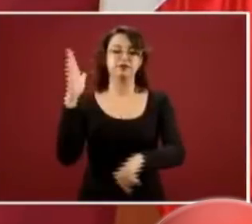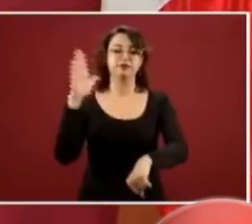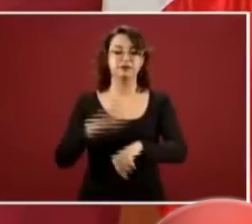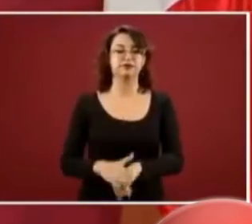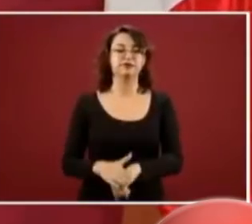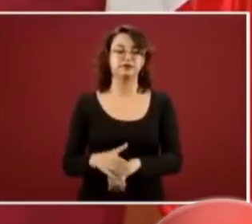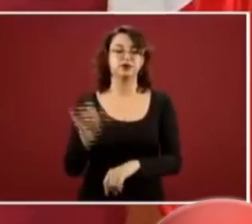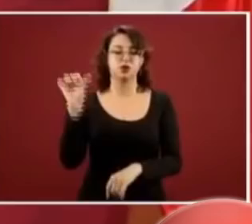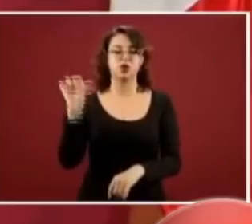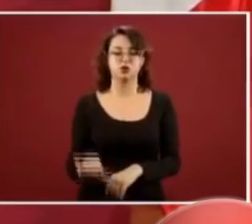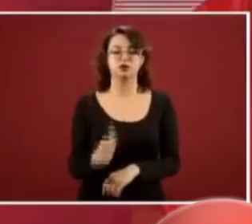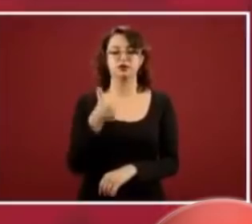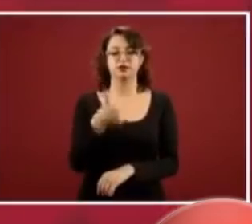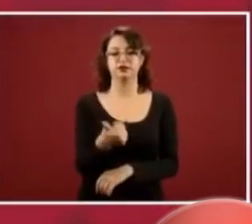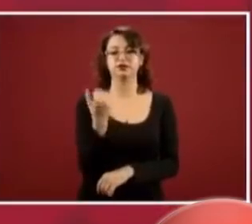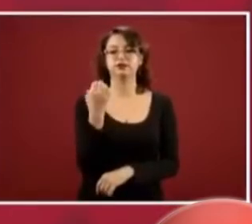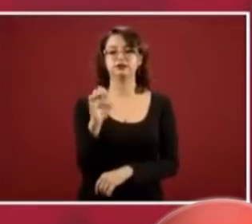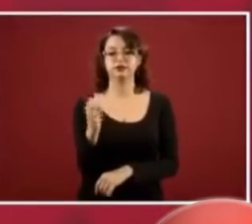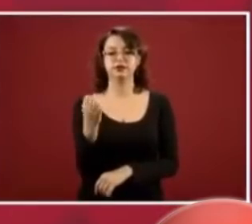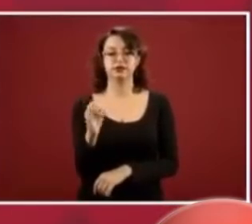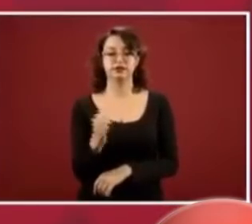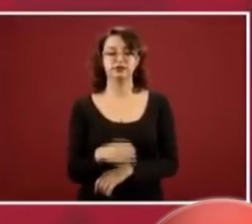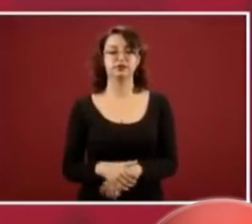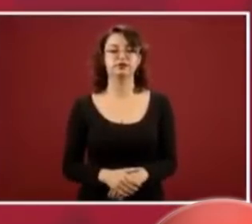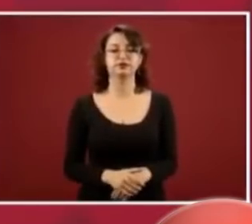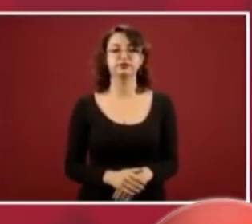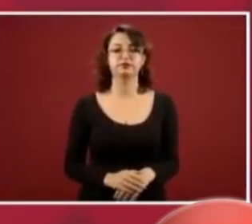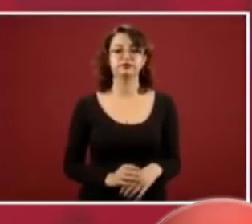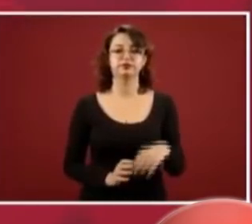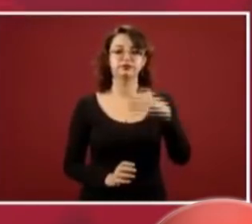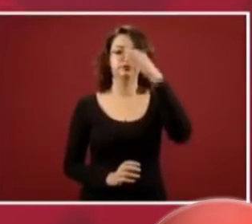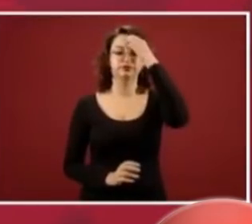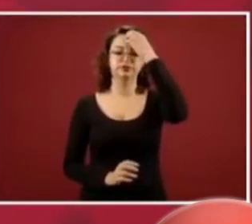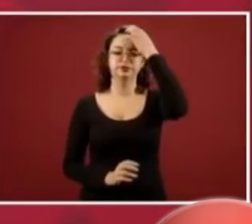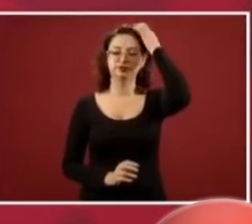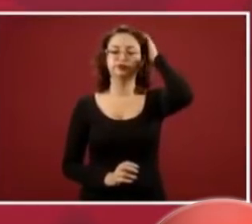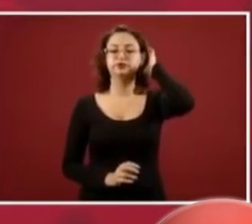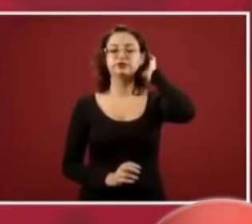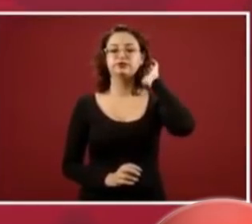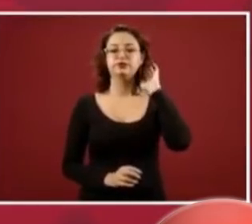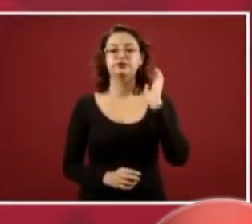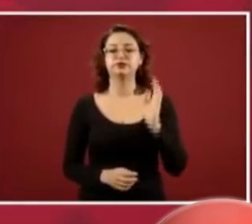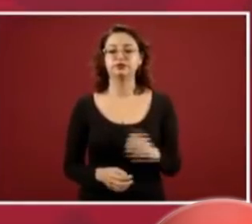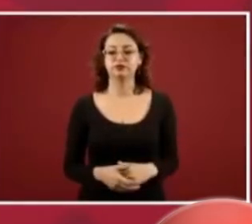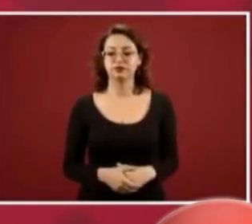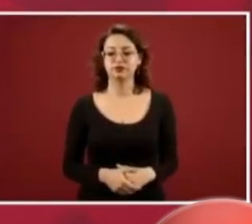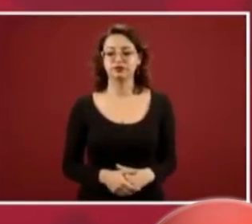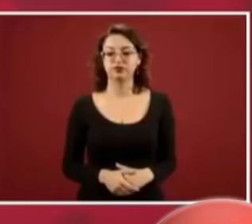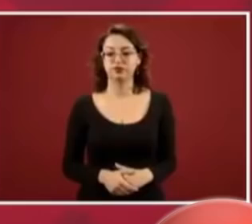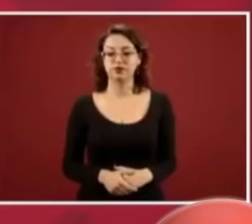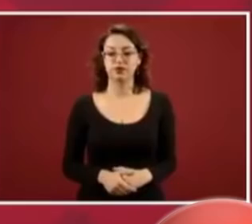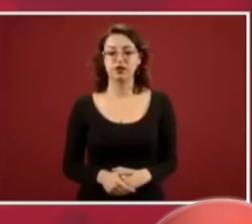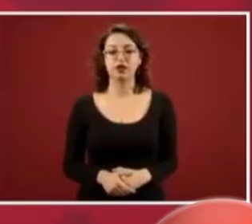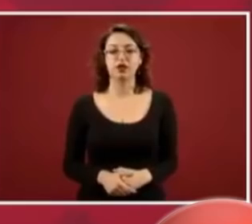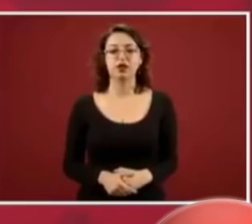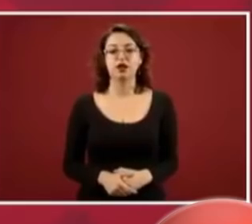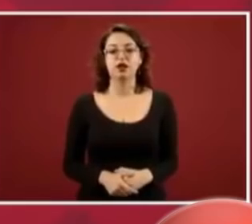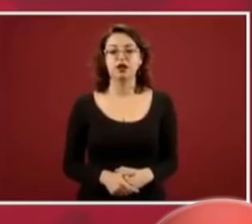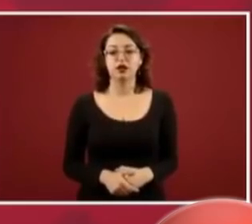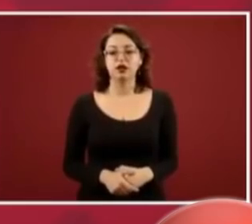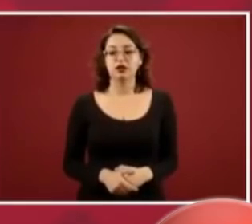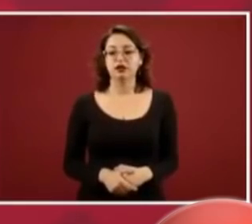agraria del 6 de enero. Esto antes se conmemoraba,